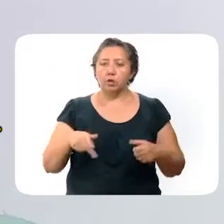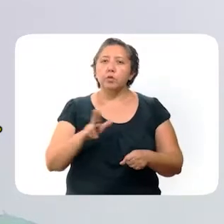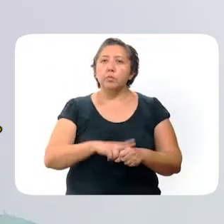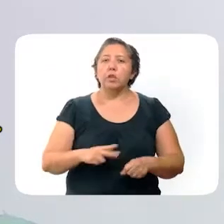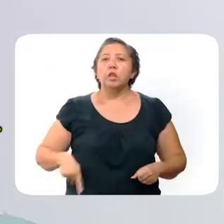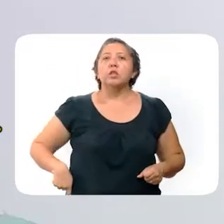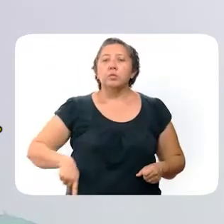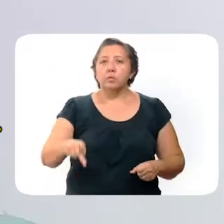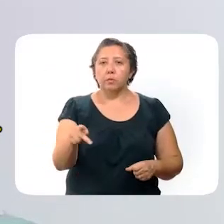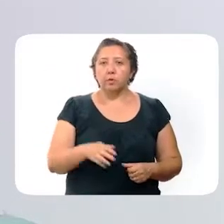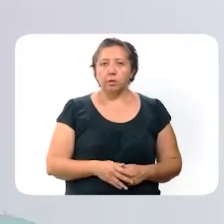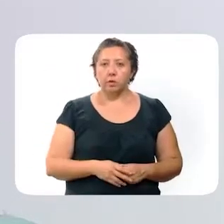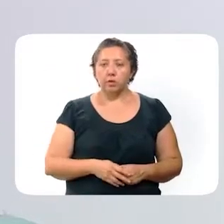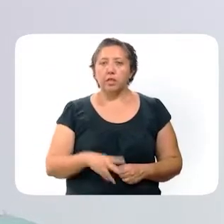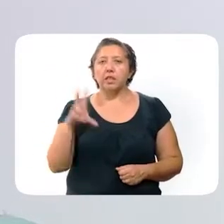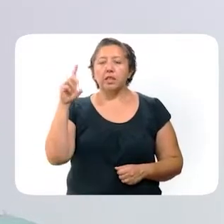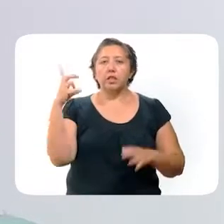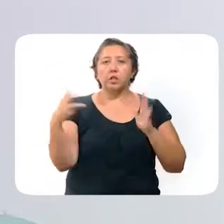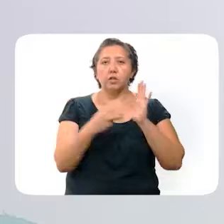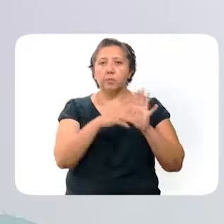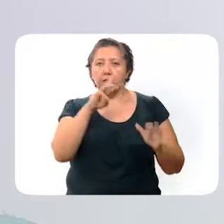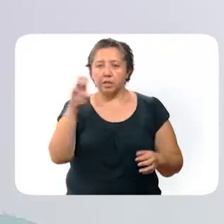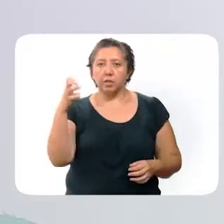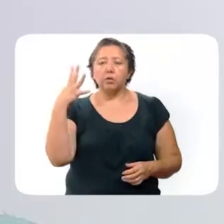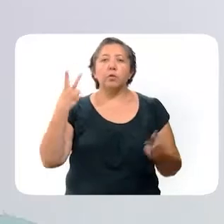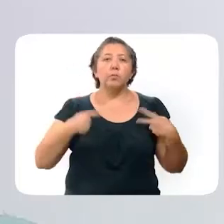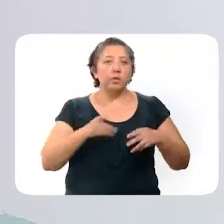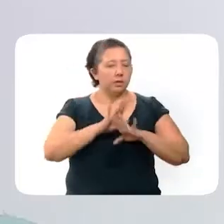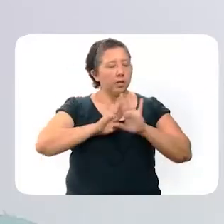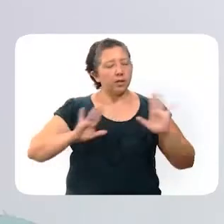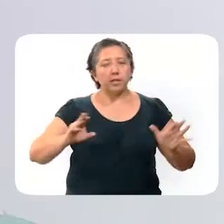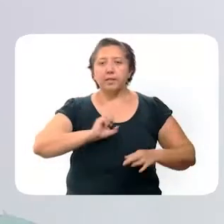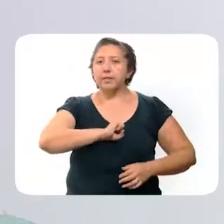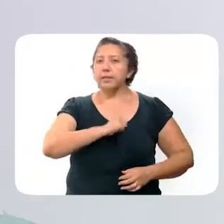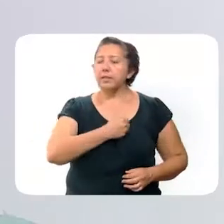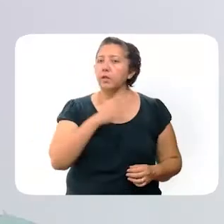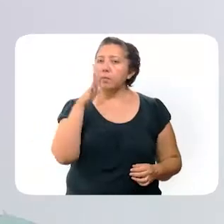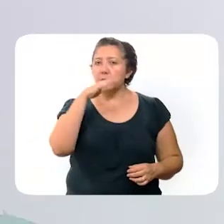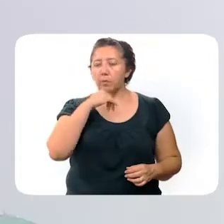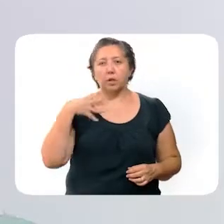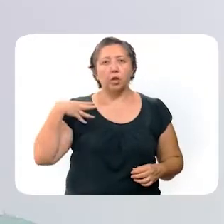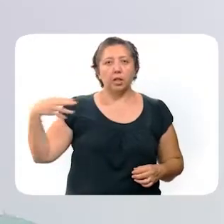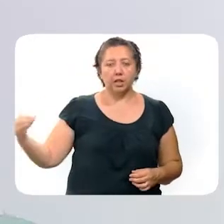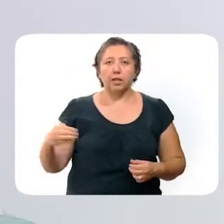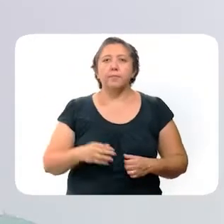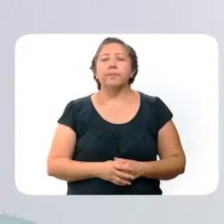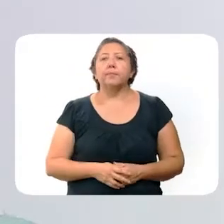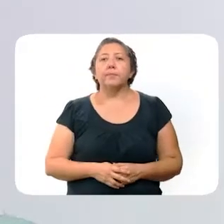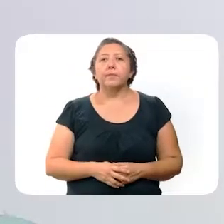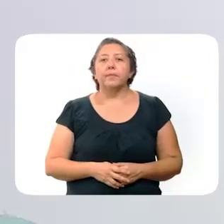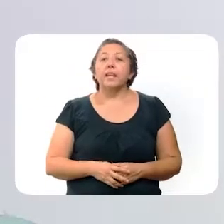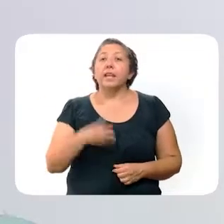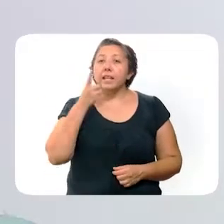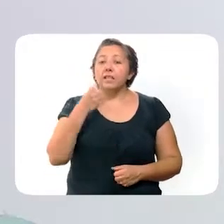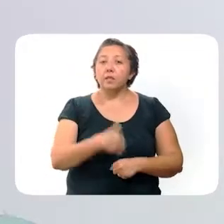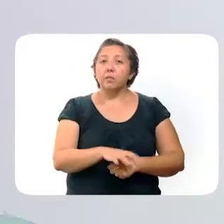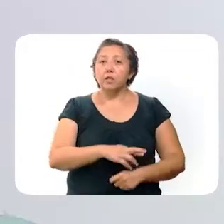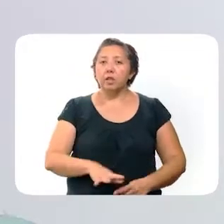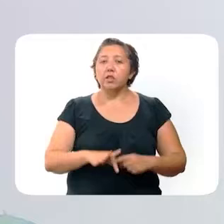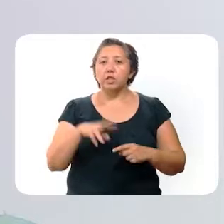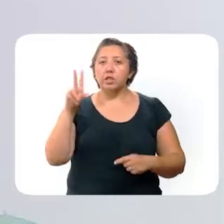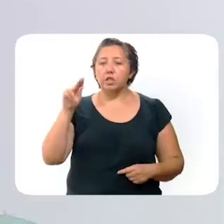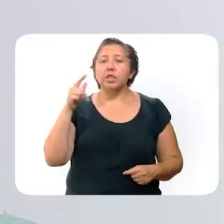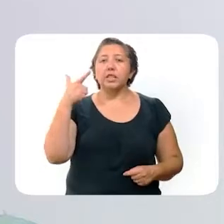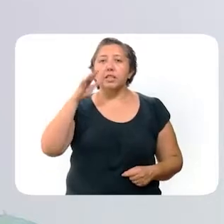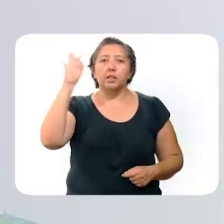pacientes en hospitales públicos. 32.304 pacientes ya se recuperaron, no presentan síntomas ni pueden contagiar. Esta cifra